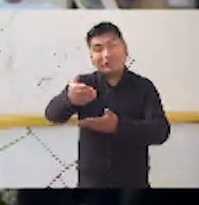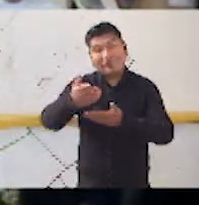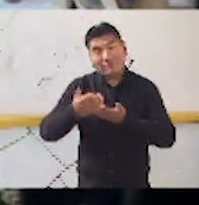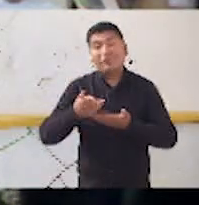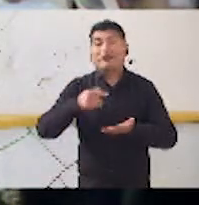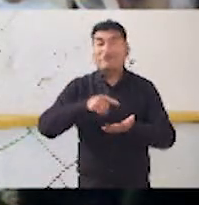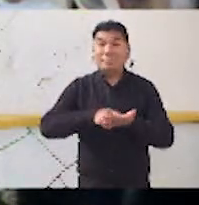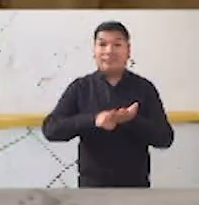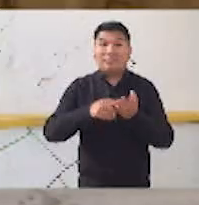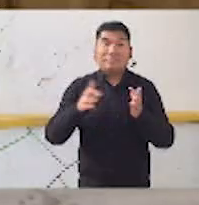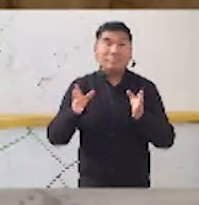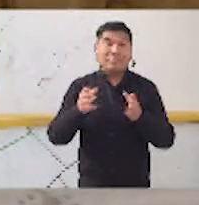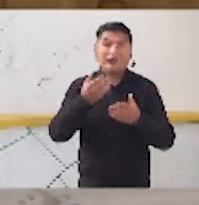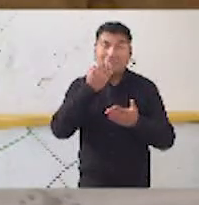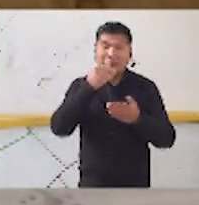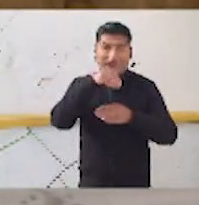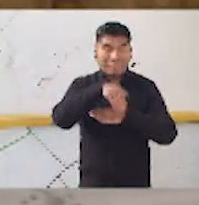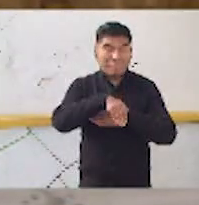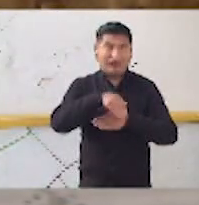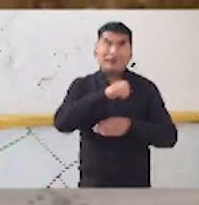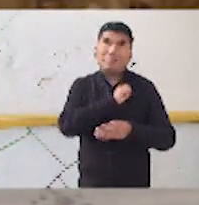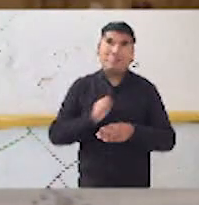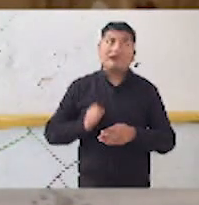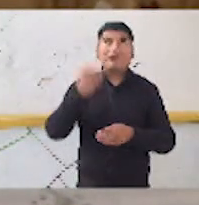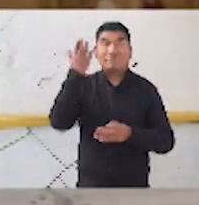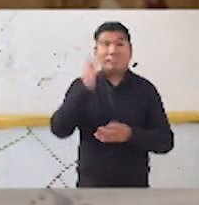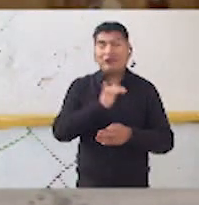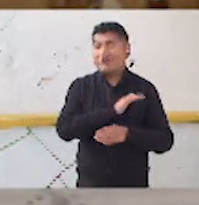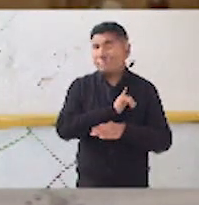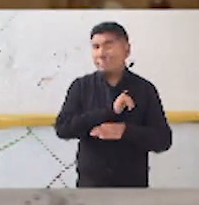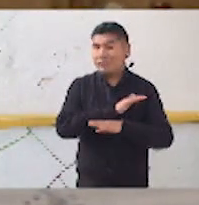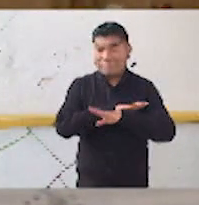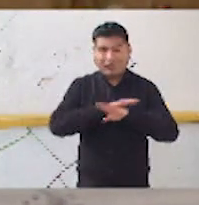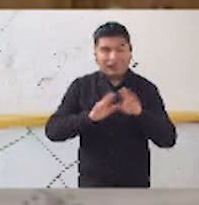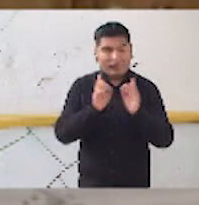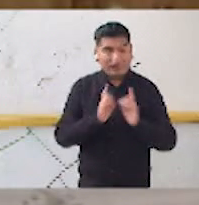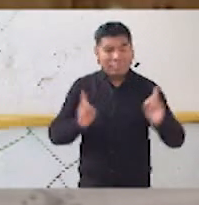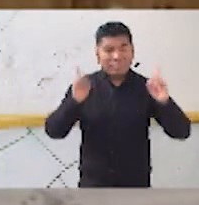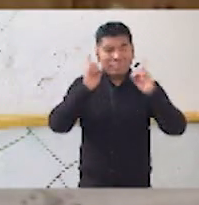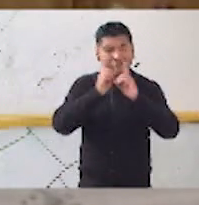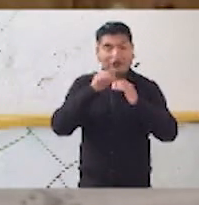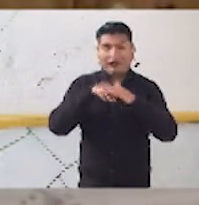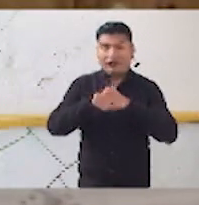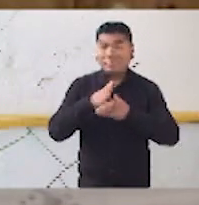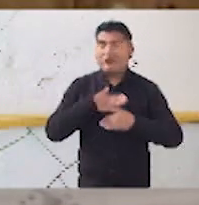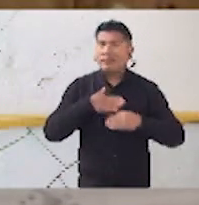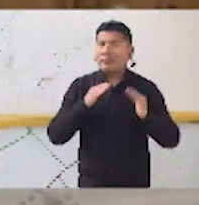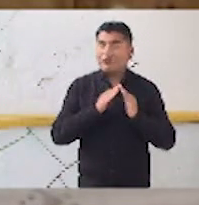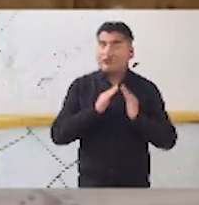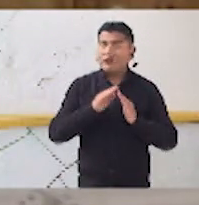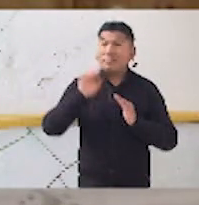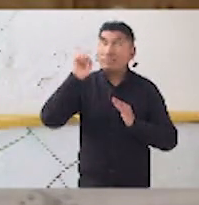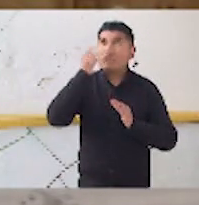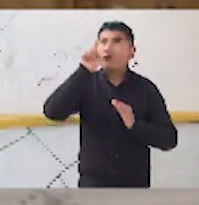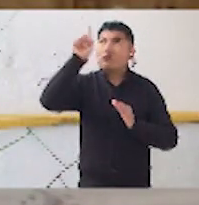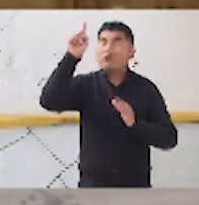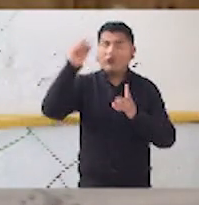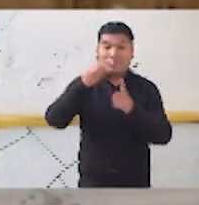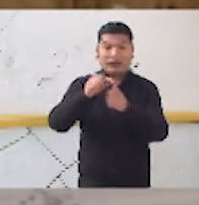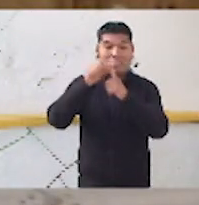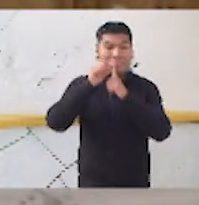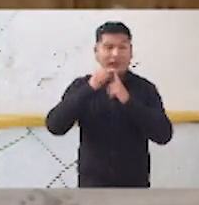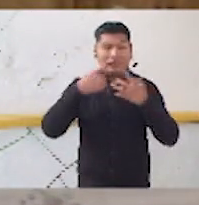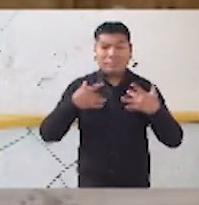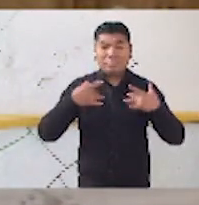a esta cena. Señor, no soy digno de que entres en mi casa, pero una palabra tuya